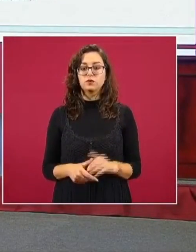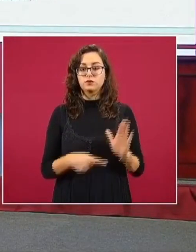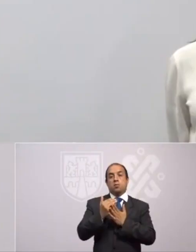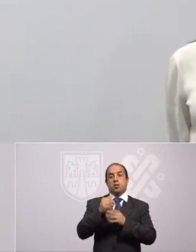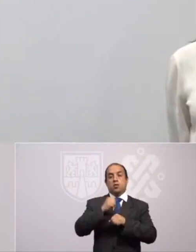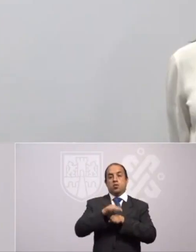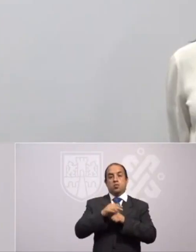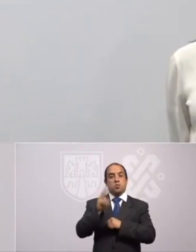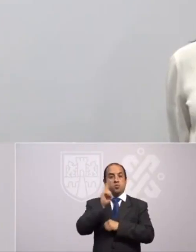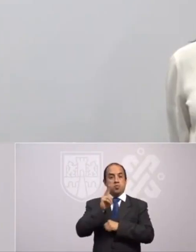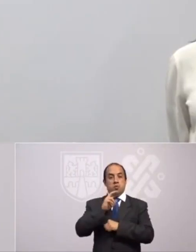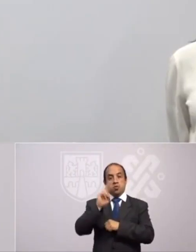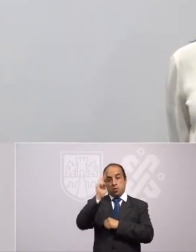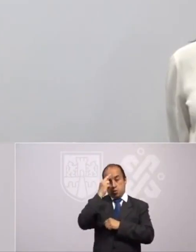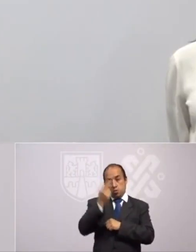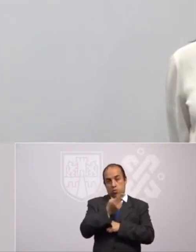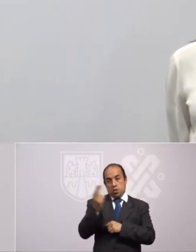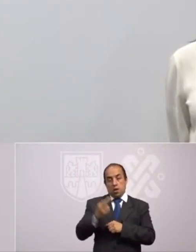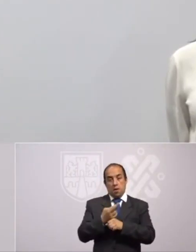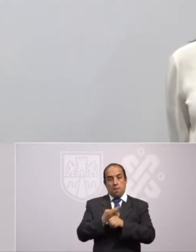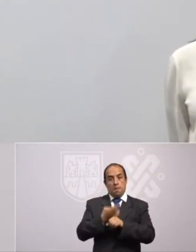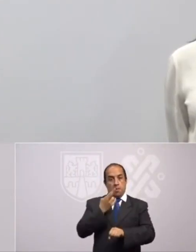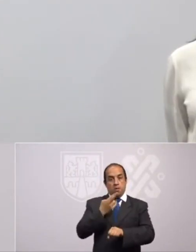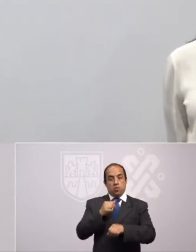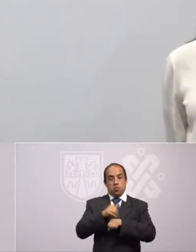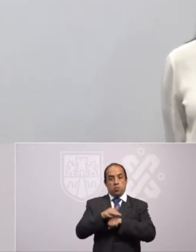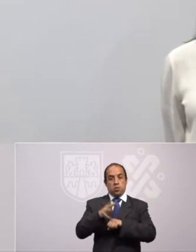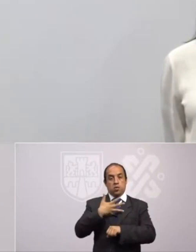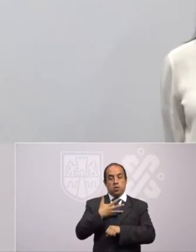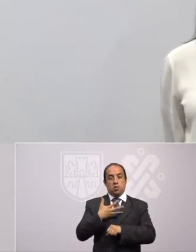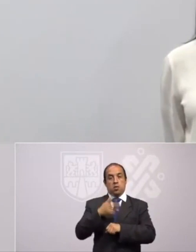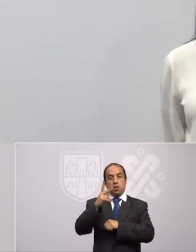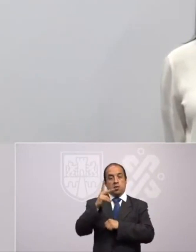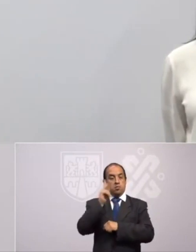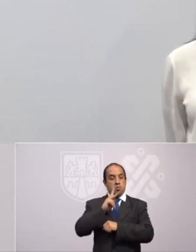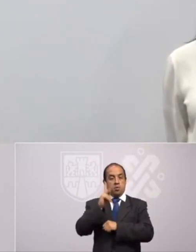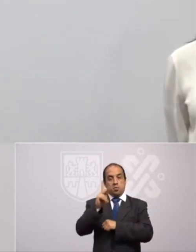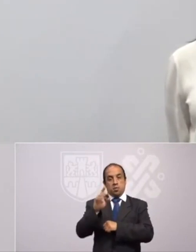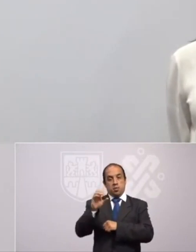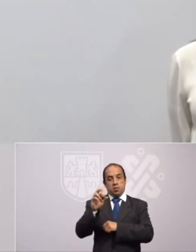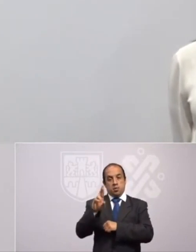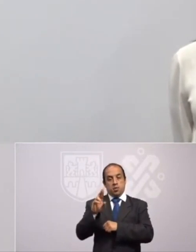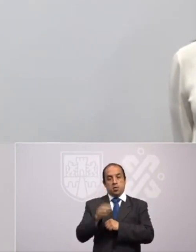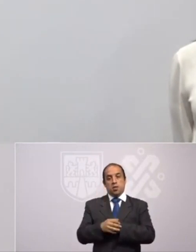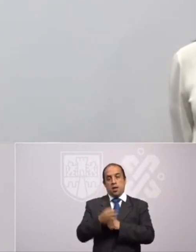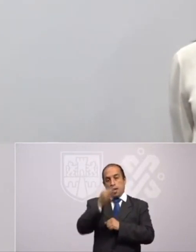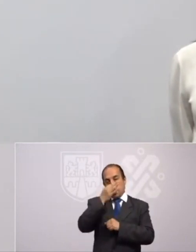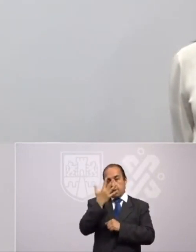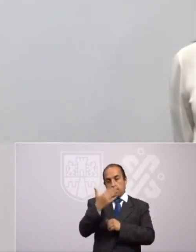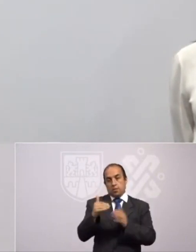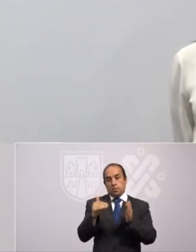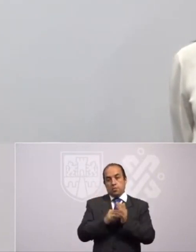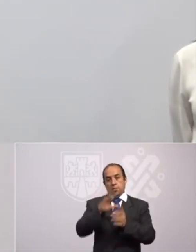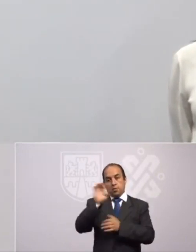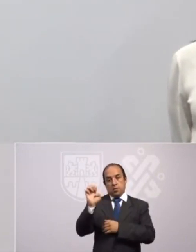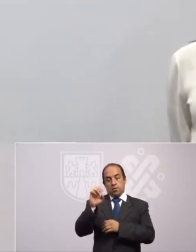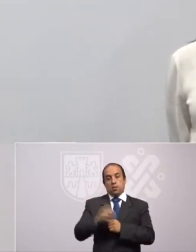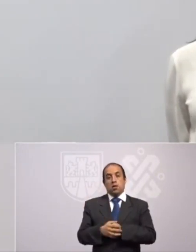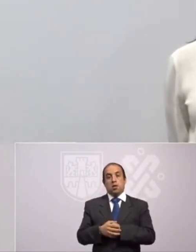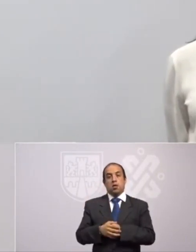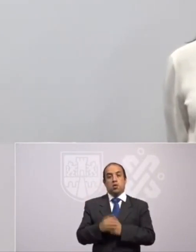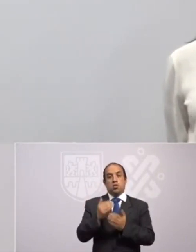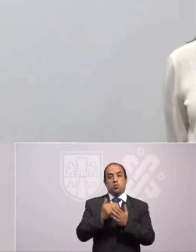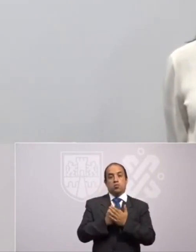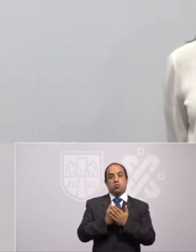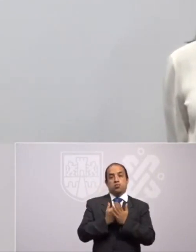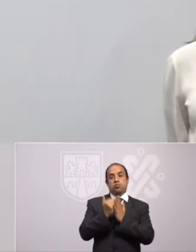vuelta. La jefa de gobierno, Claudia Sheinbaum, admitió por su parte un aumento en la mortalidad y en los casos. Advirtió que regresar al